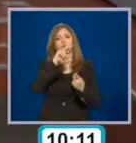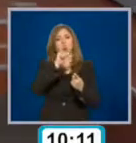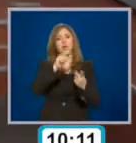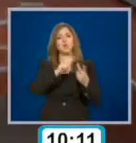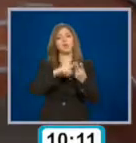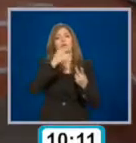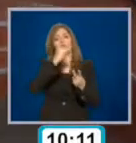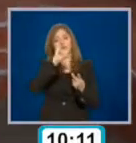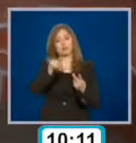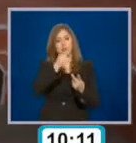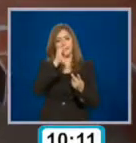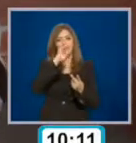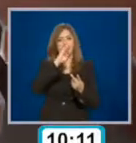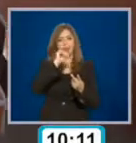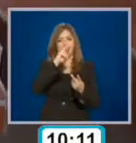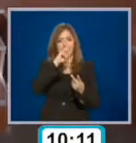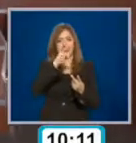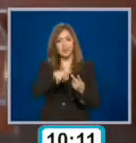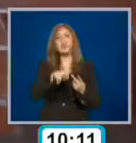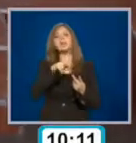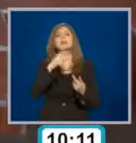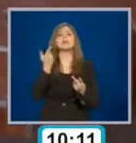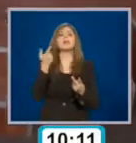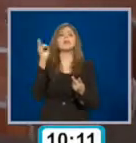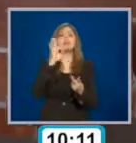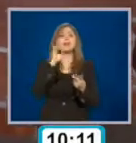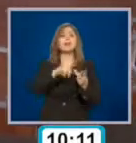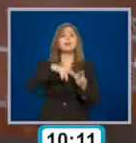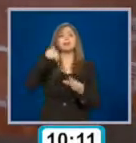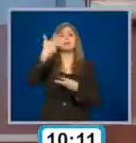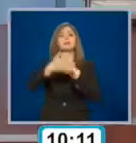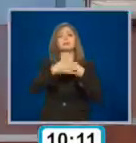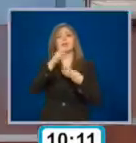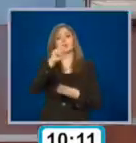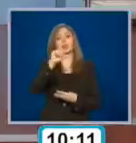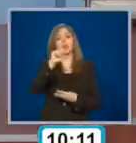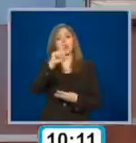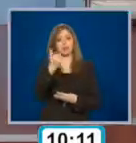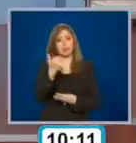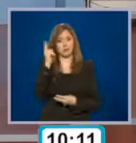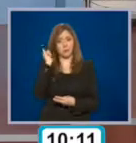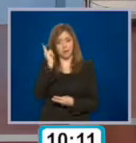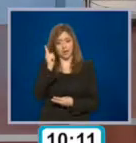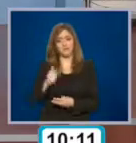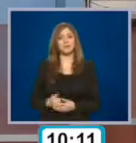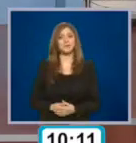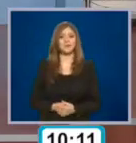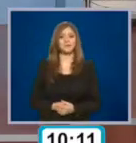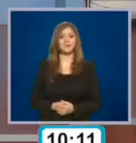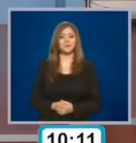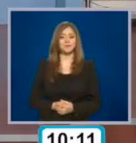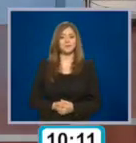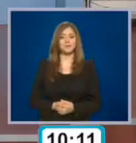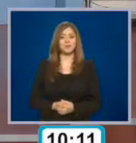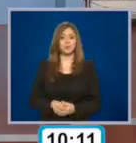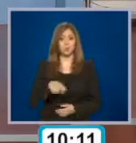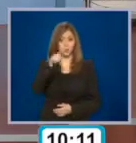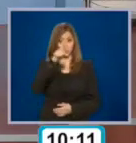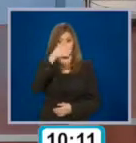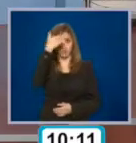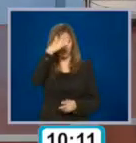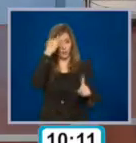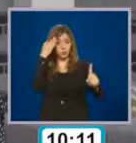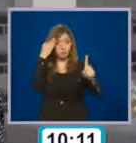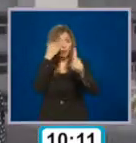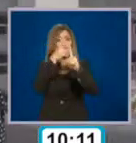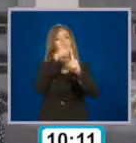J Balvin No, pues y no quieres nada. Sí. algún día Daddy Yankee. Sí, claro. Sí, por supuesto. Oye, y tienes muy fija tu meta, porque